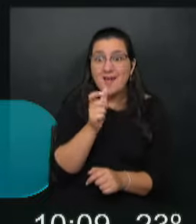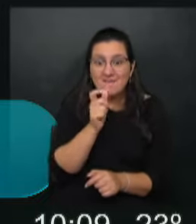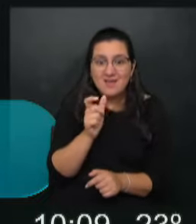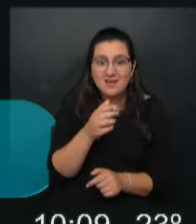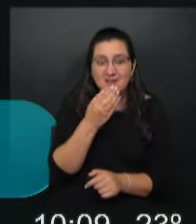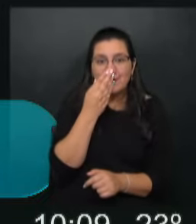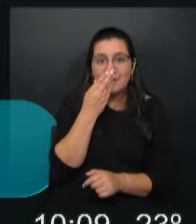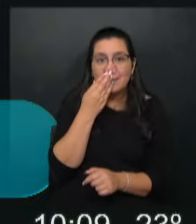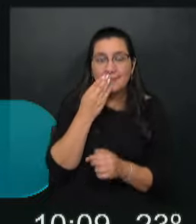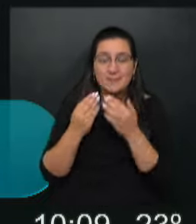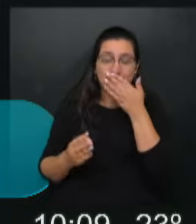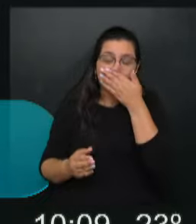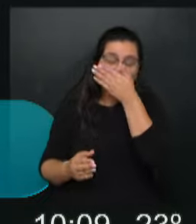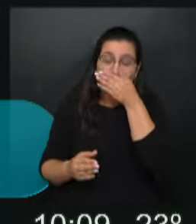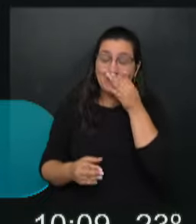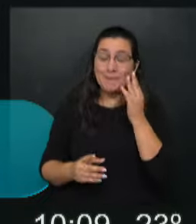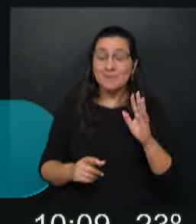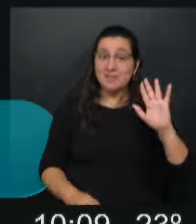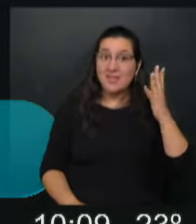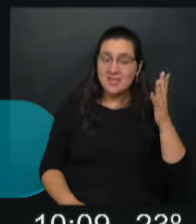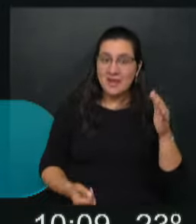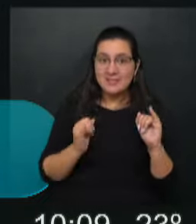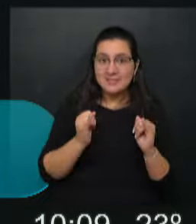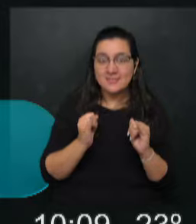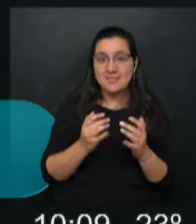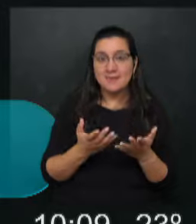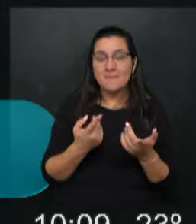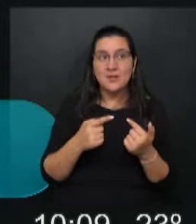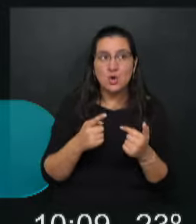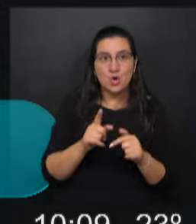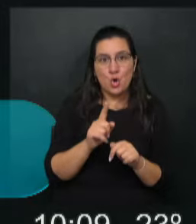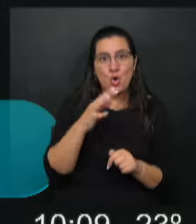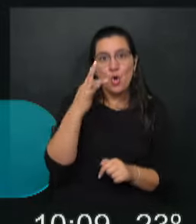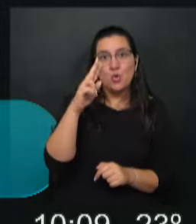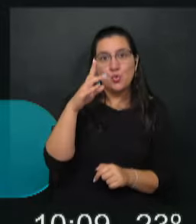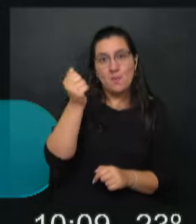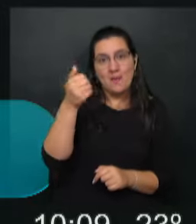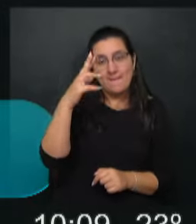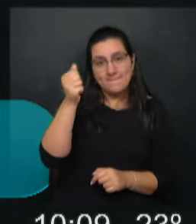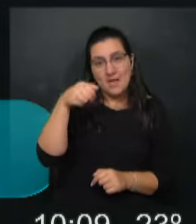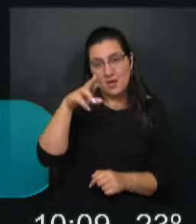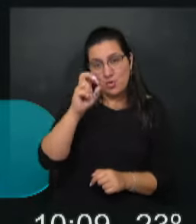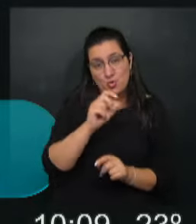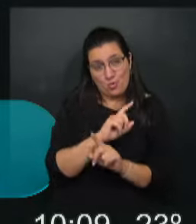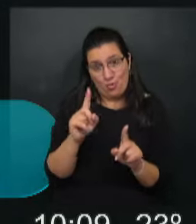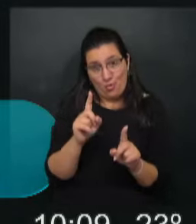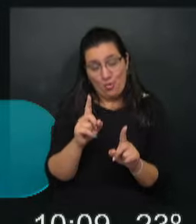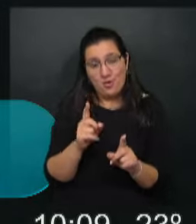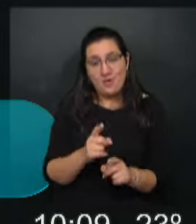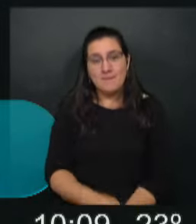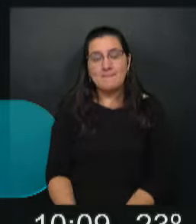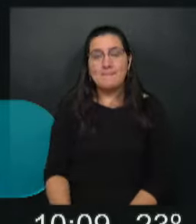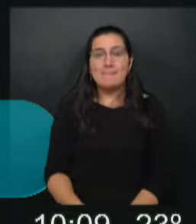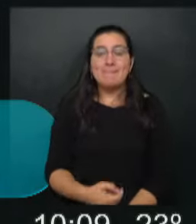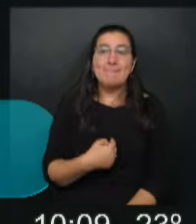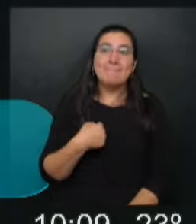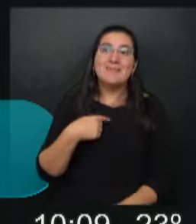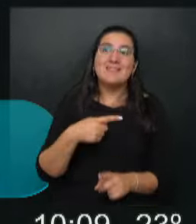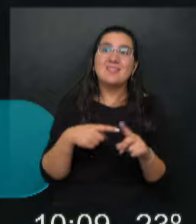no sé qué, sí, de izquierda, por supuesto, muy comprometida mi familia en ese sentido. Mis tíos exiliados, mi abuelo ya no podían